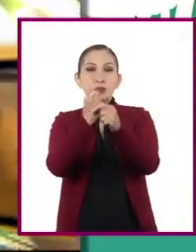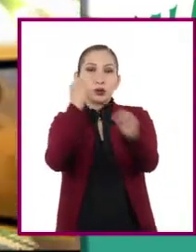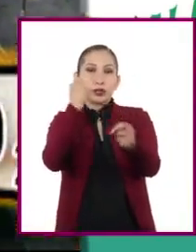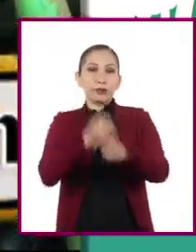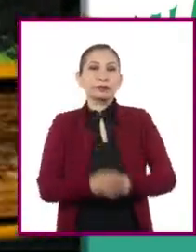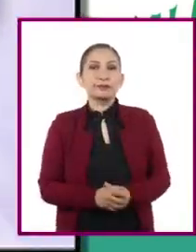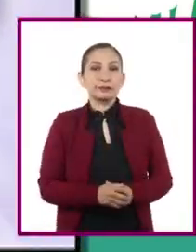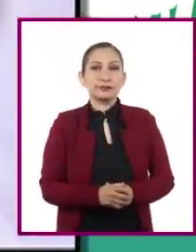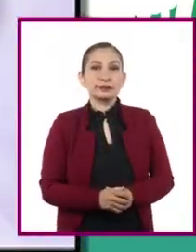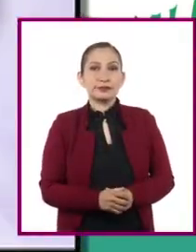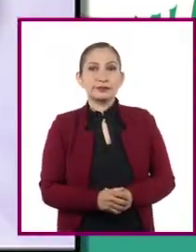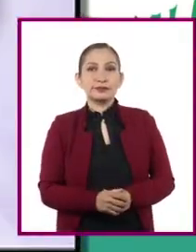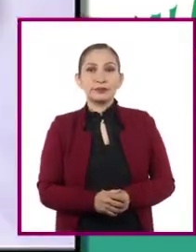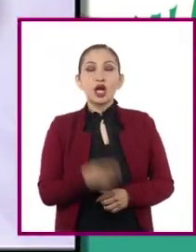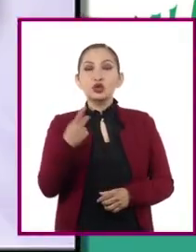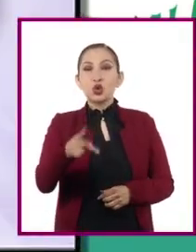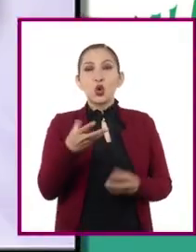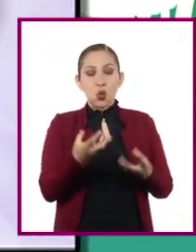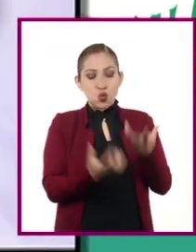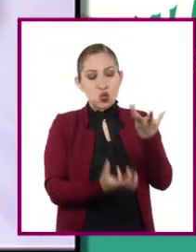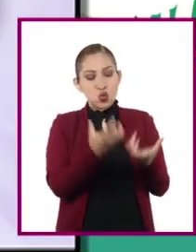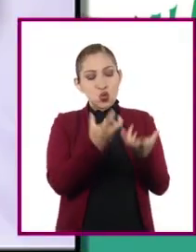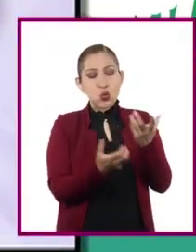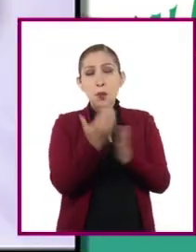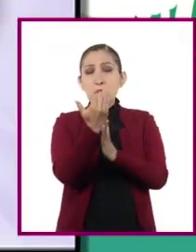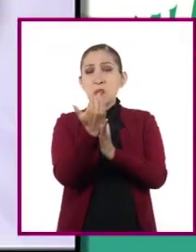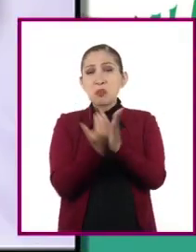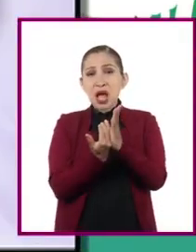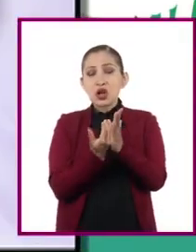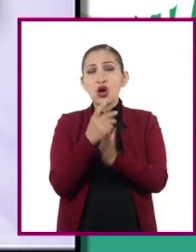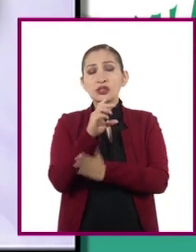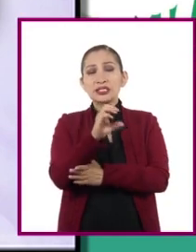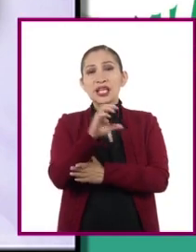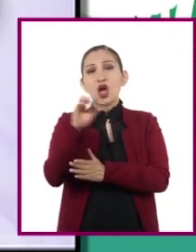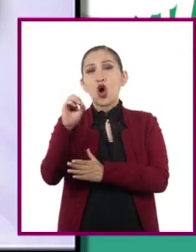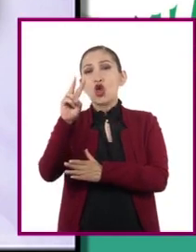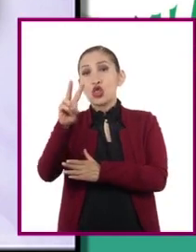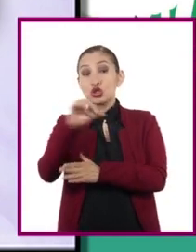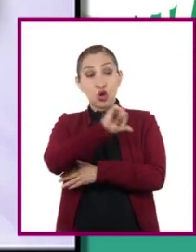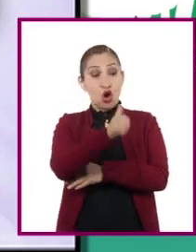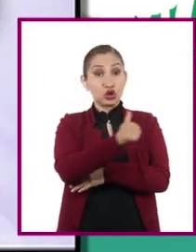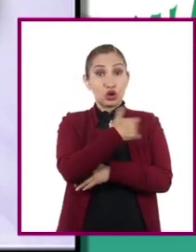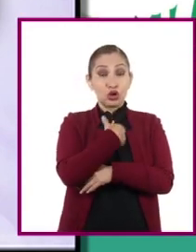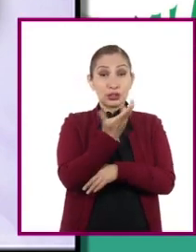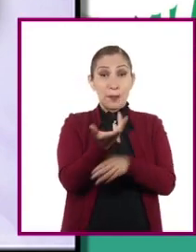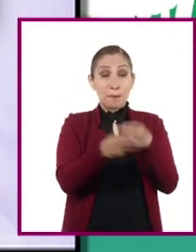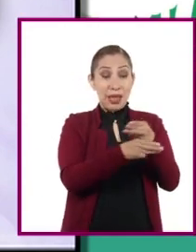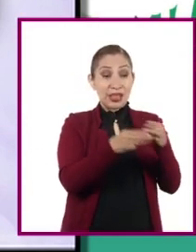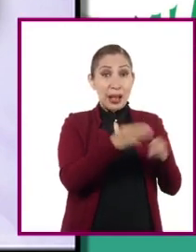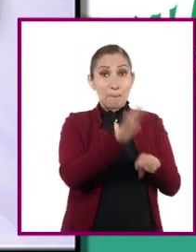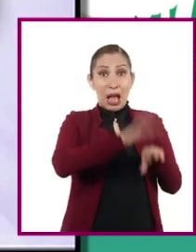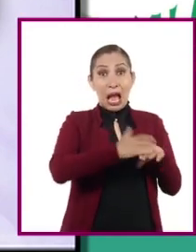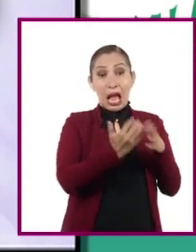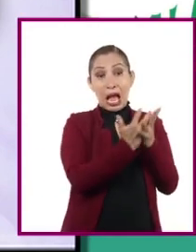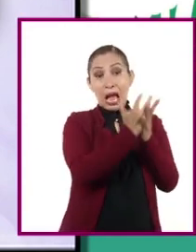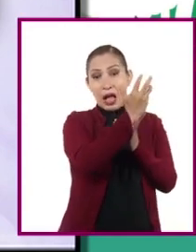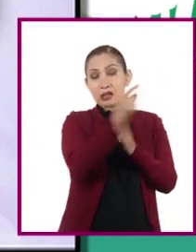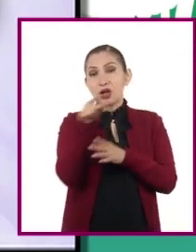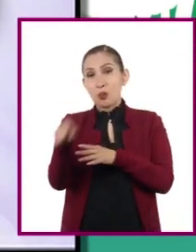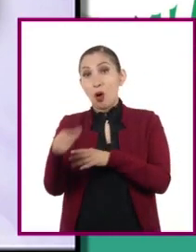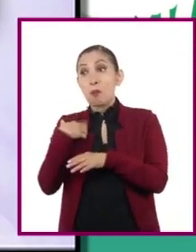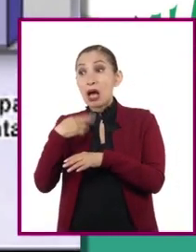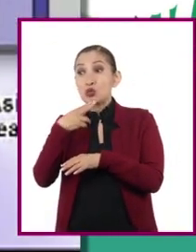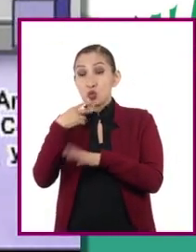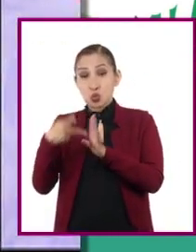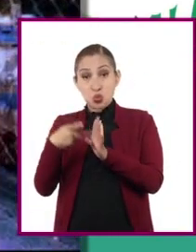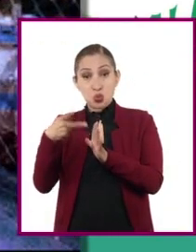transporte. Su combustión produce menor cantidad de dióxido de carbono que otros hidrocarburos, por lo que su consumo se ha